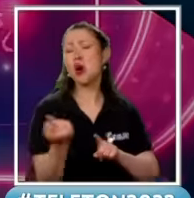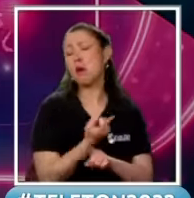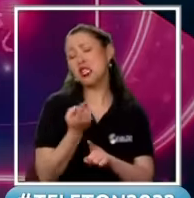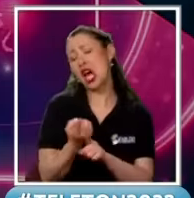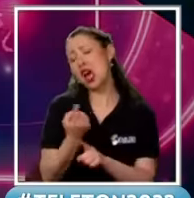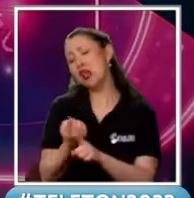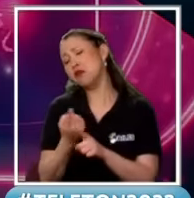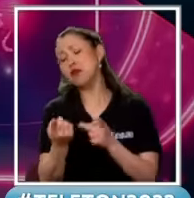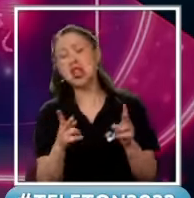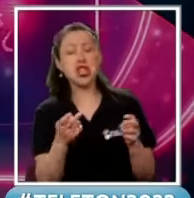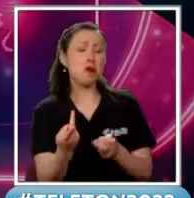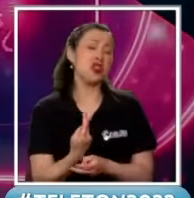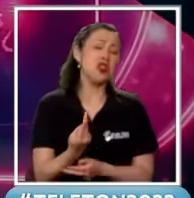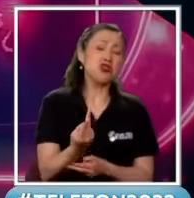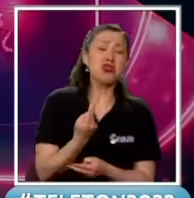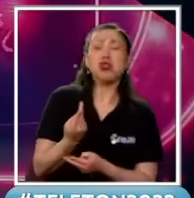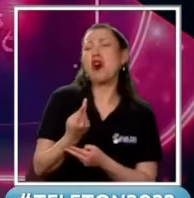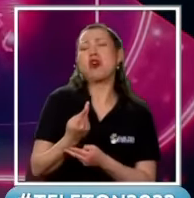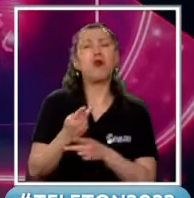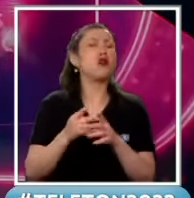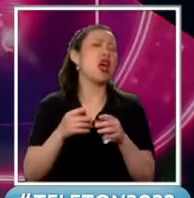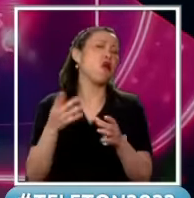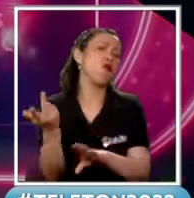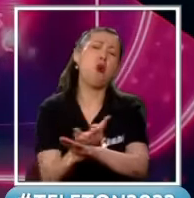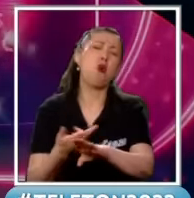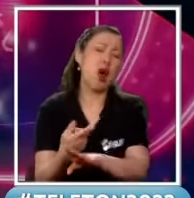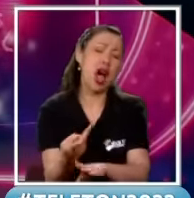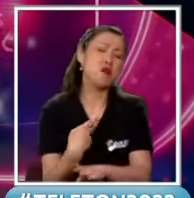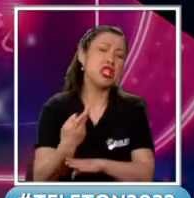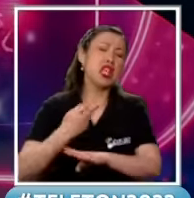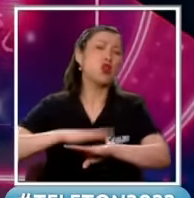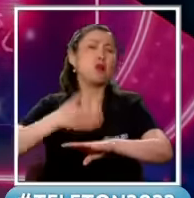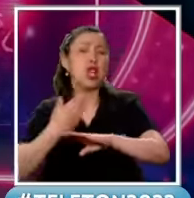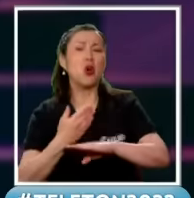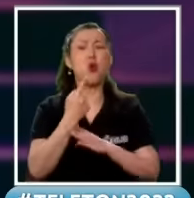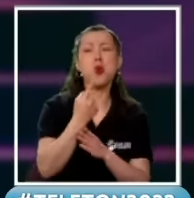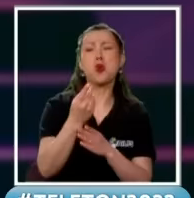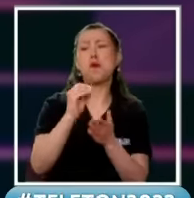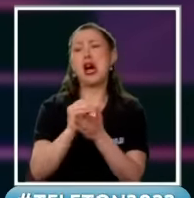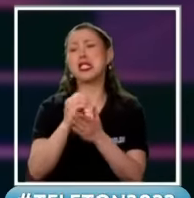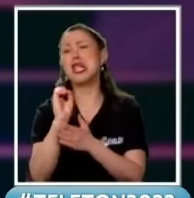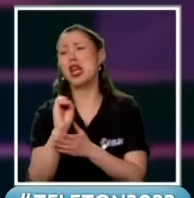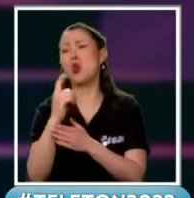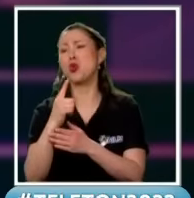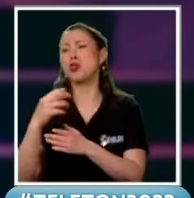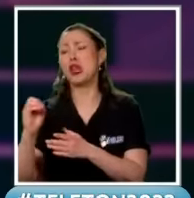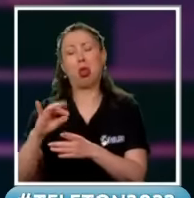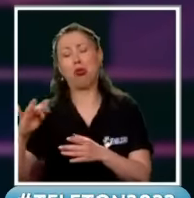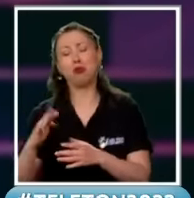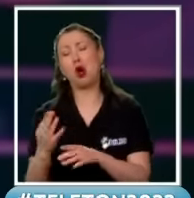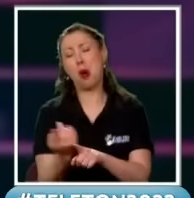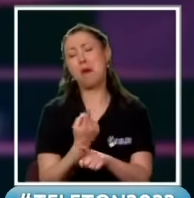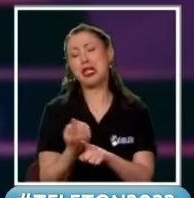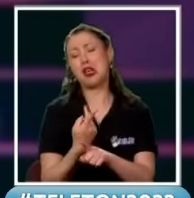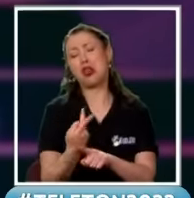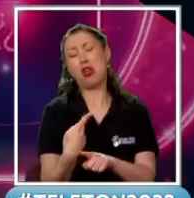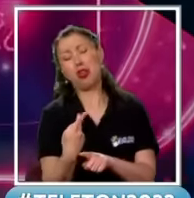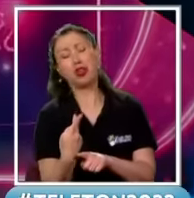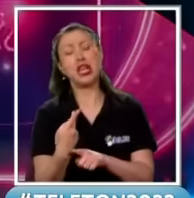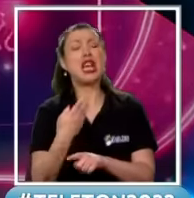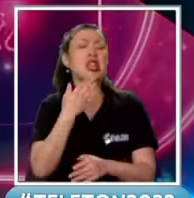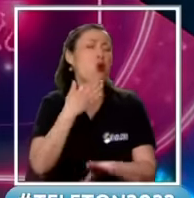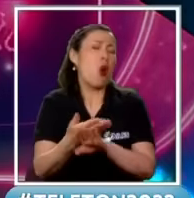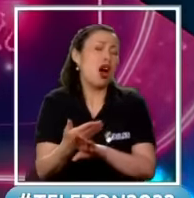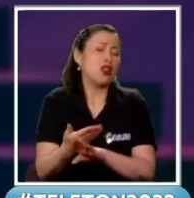nuestras de algoritmos, weá, nuestra. De cuánto espacio tenía en el disco duro. De cuándo había